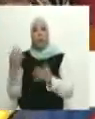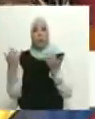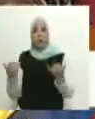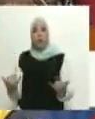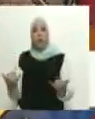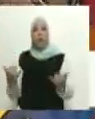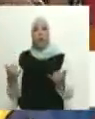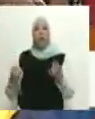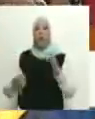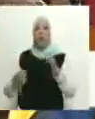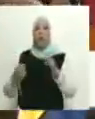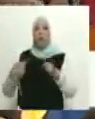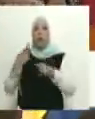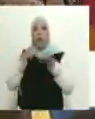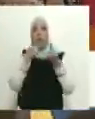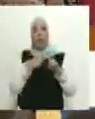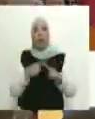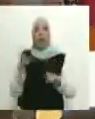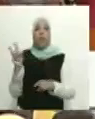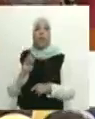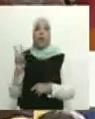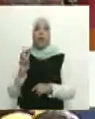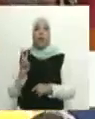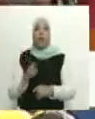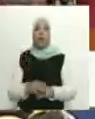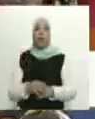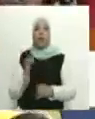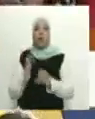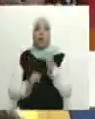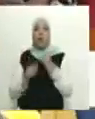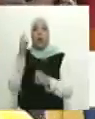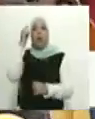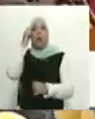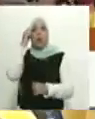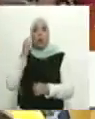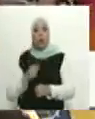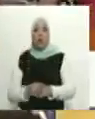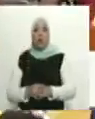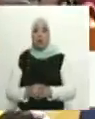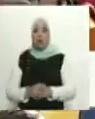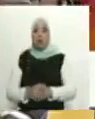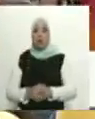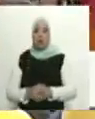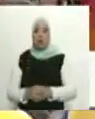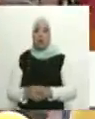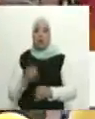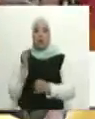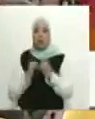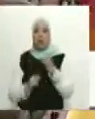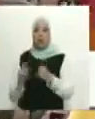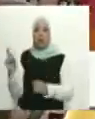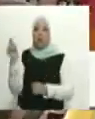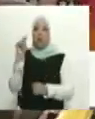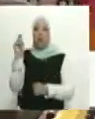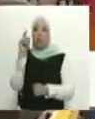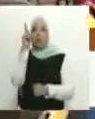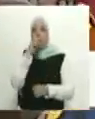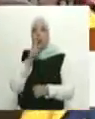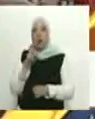yo he caminado en varios lugares de Venezuela en los últimos días, en los últimos meses, en los últimos